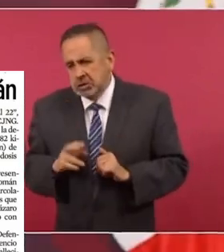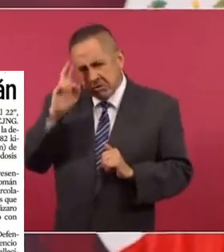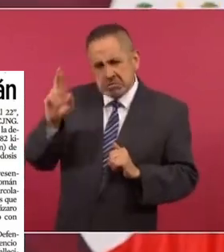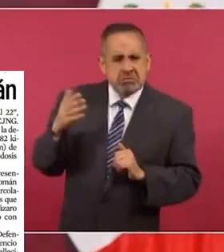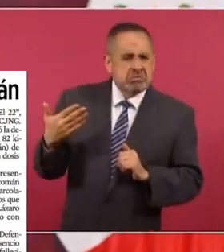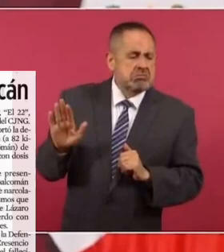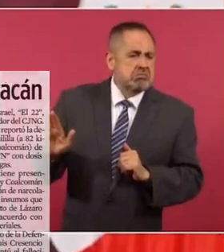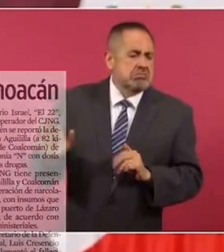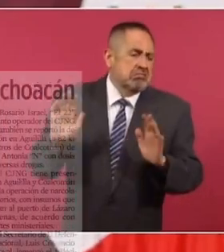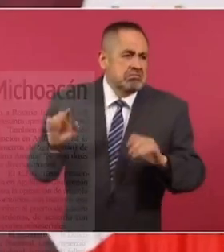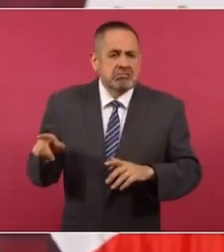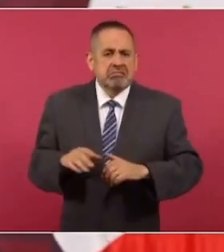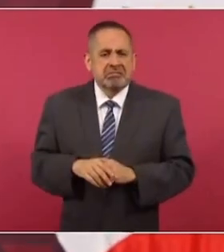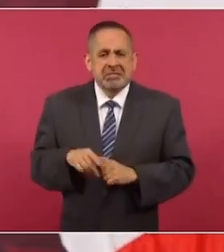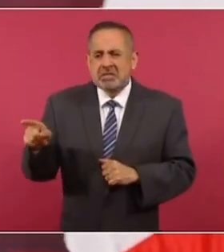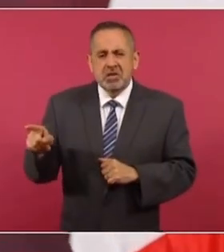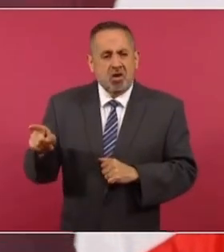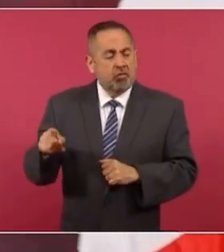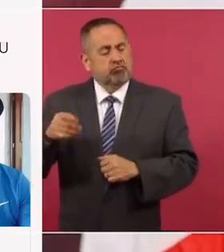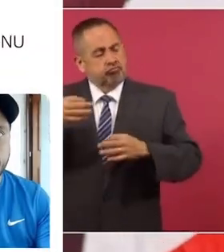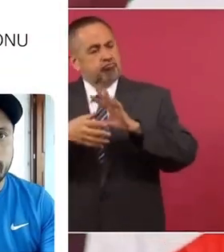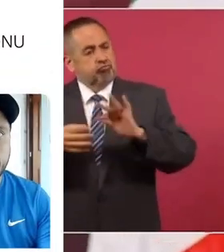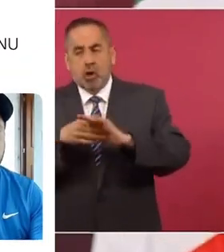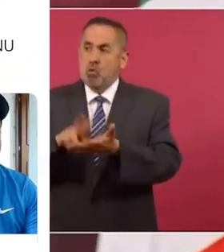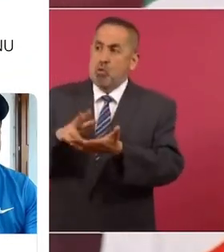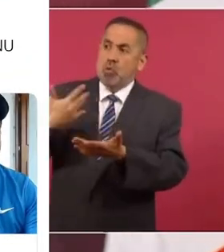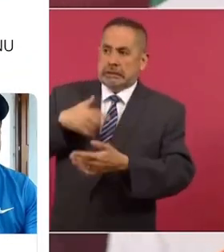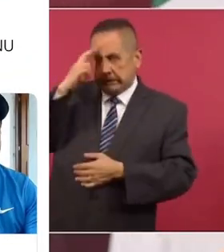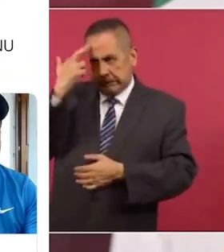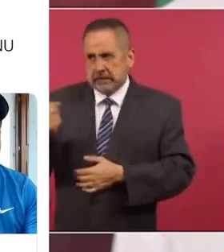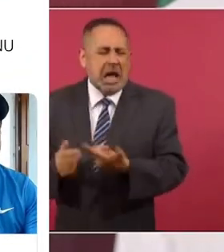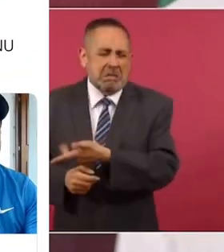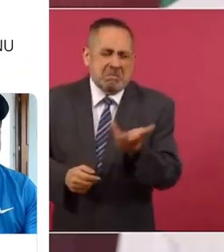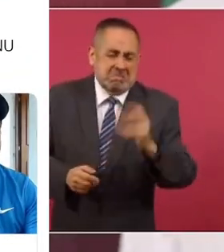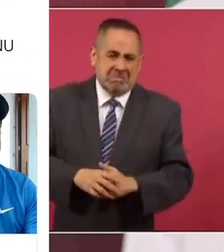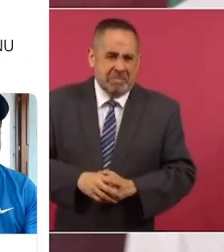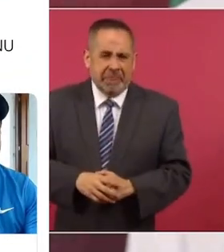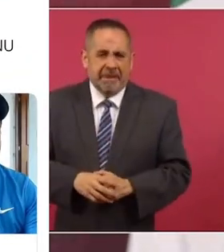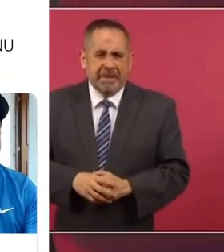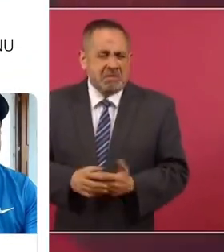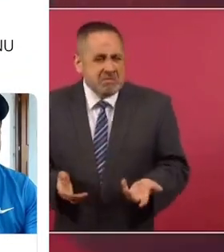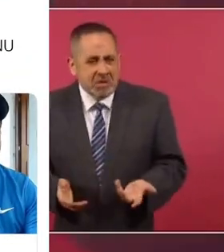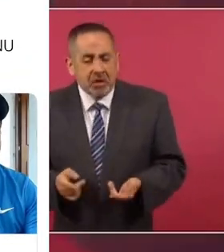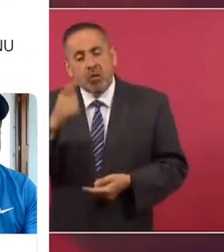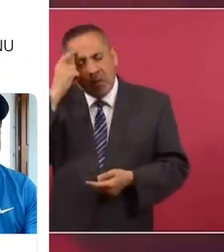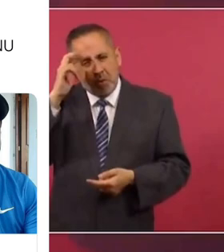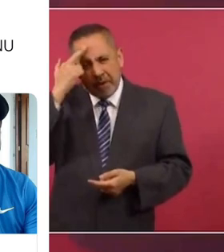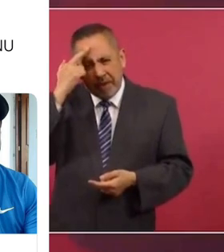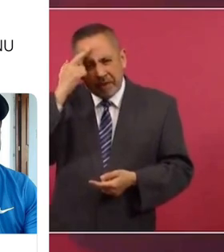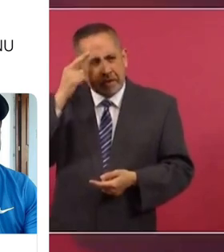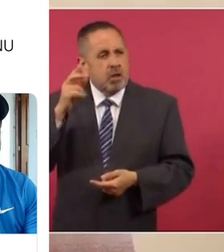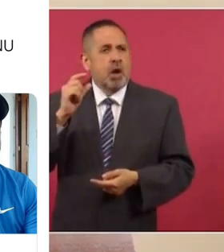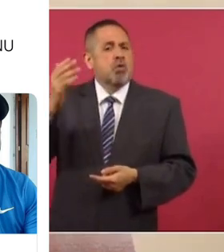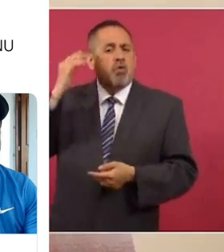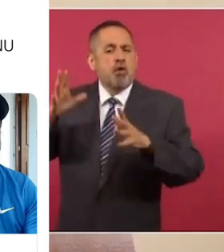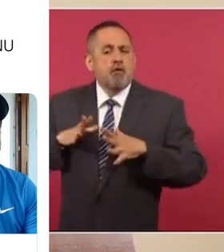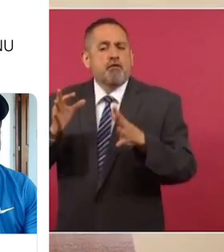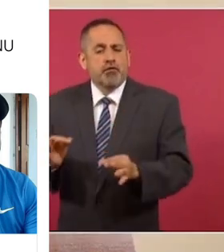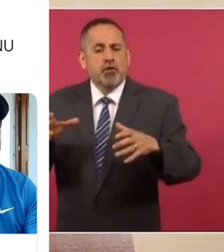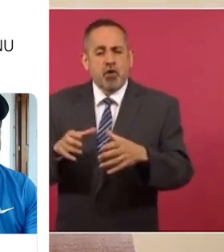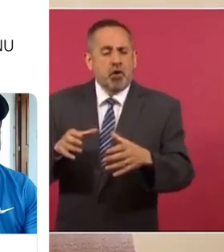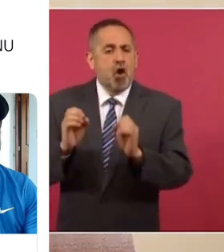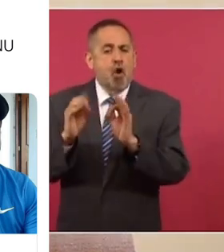punto de vista, aunque no tienen mucha autoridad. Porque ¿desde cuándo se creó la oficina